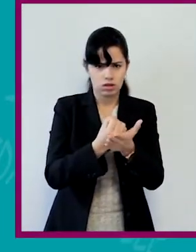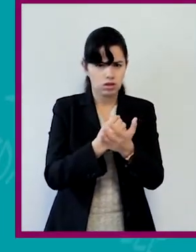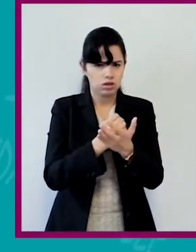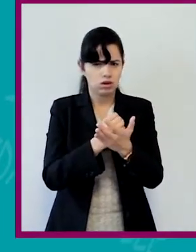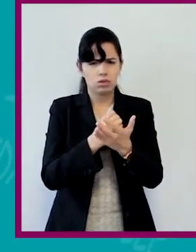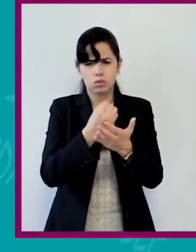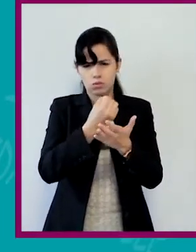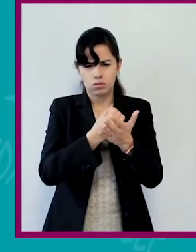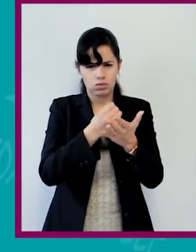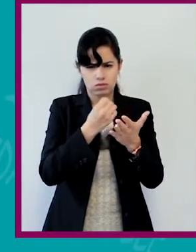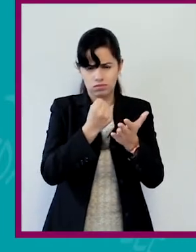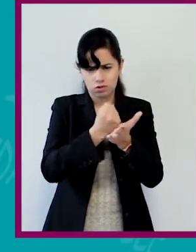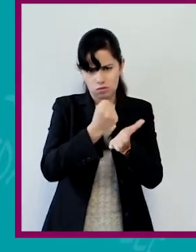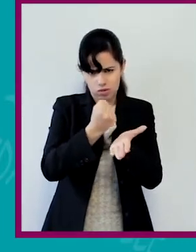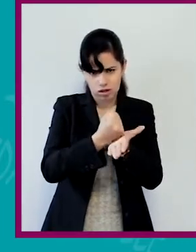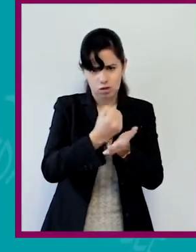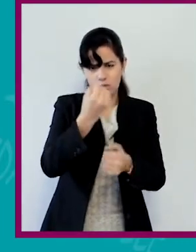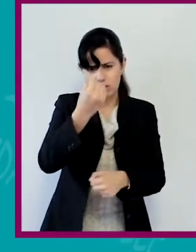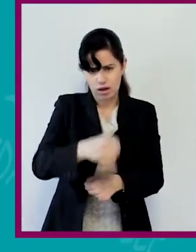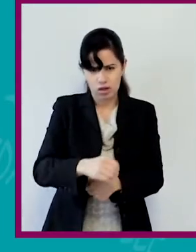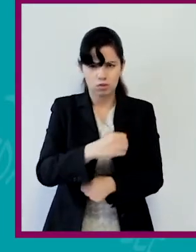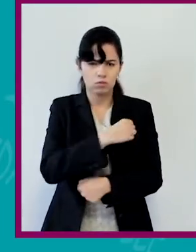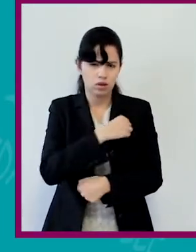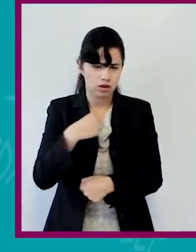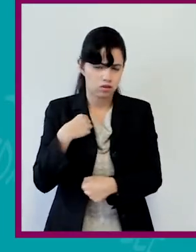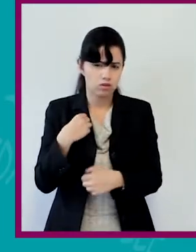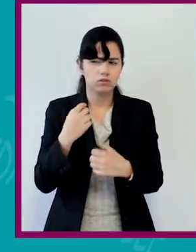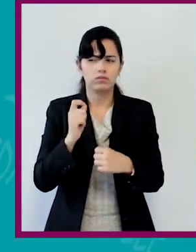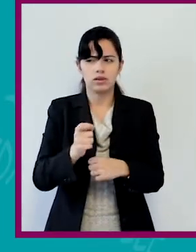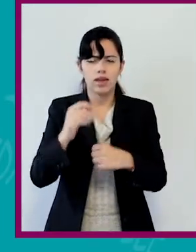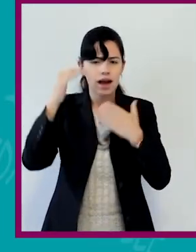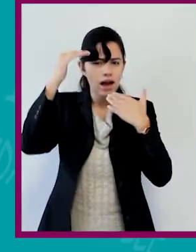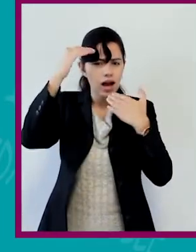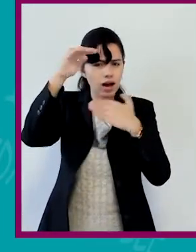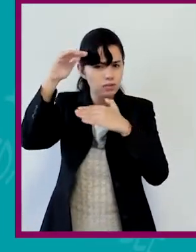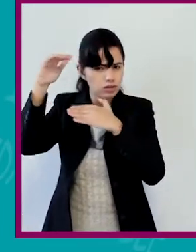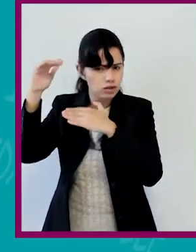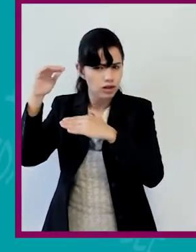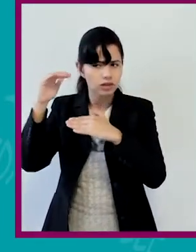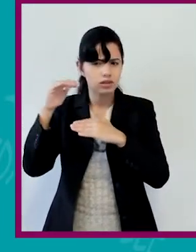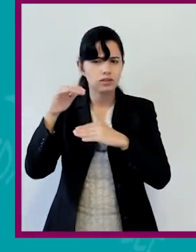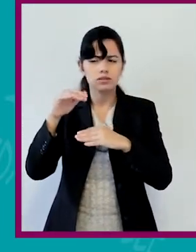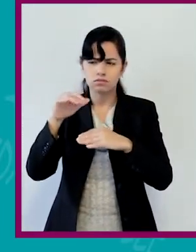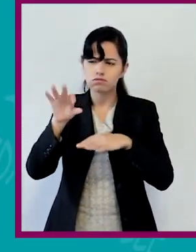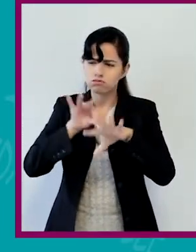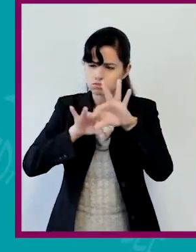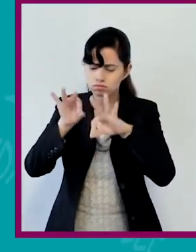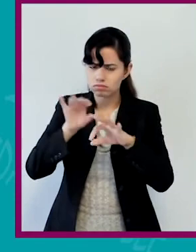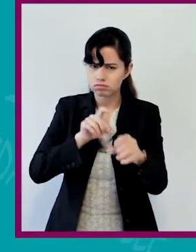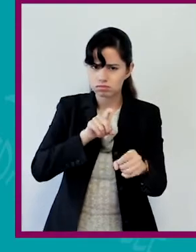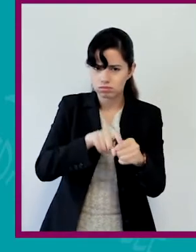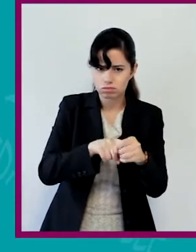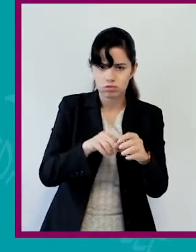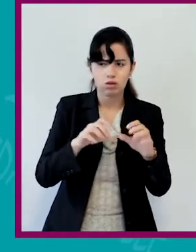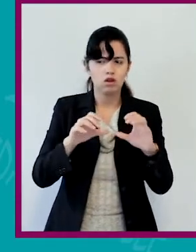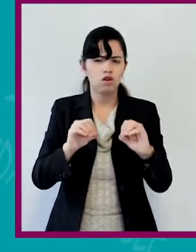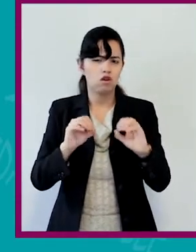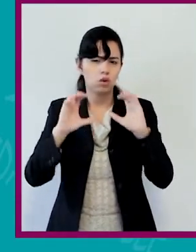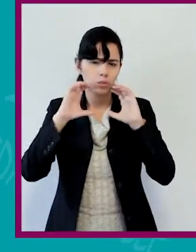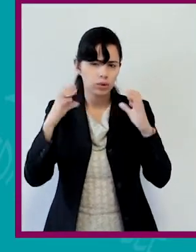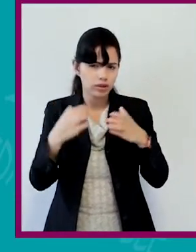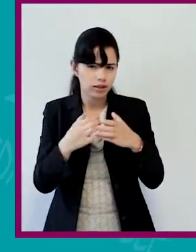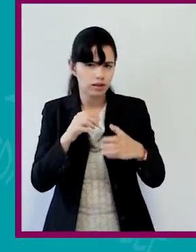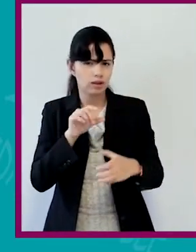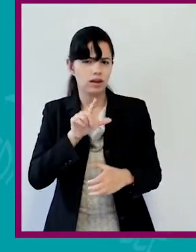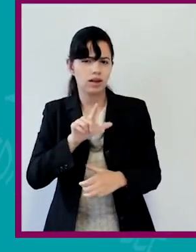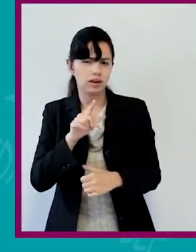personas de la tercera edad o contratar personas de la diversidad sexual o tener un porcentaje determinado